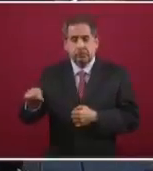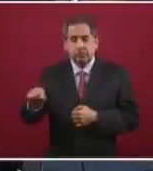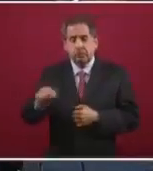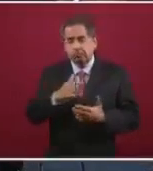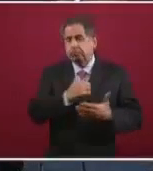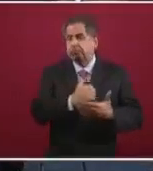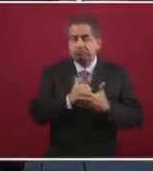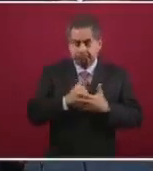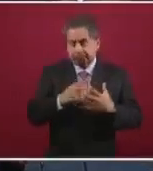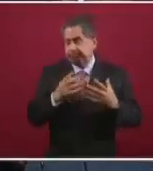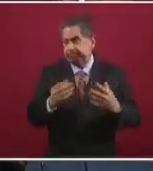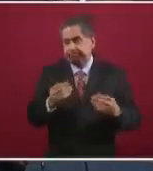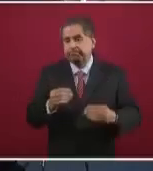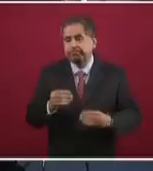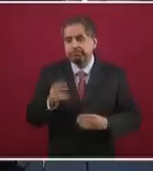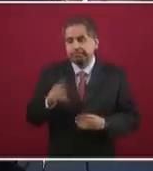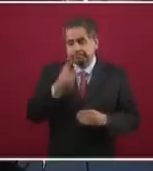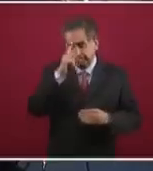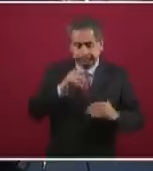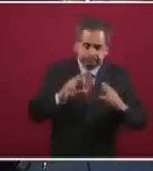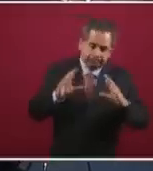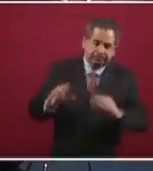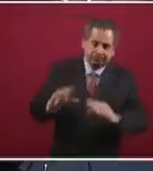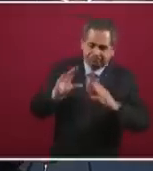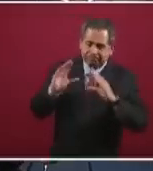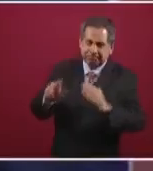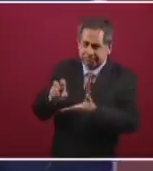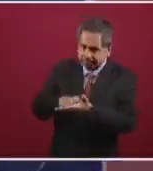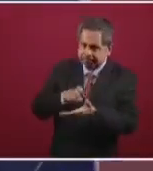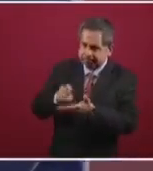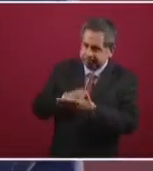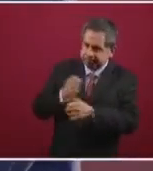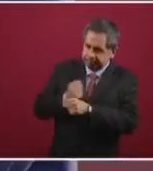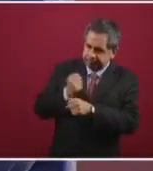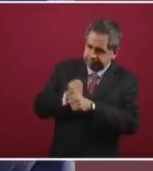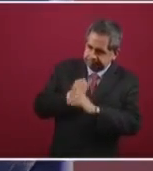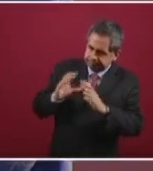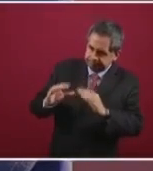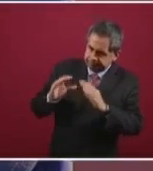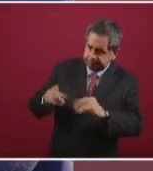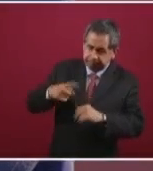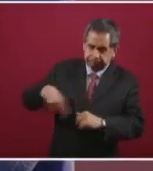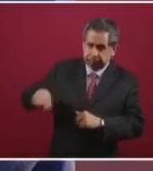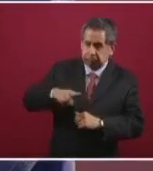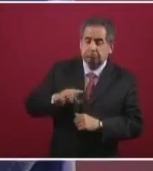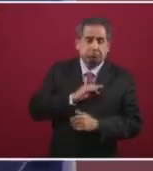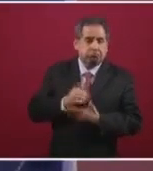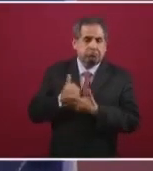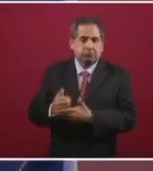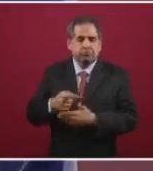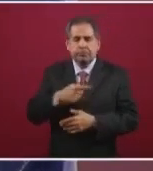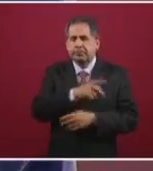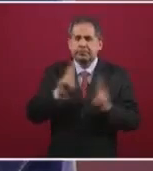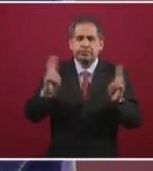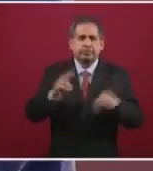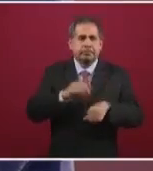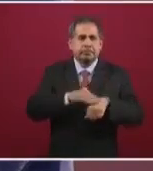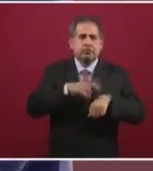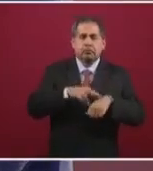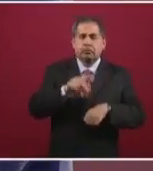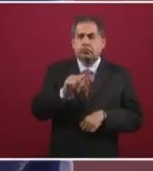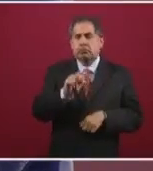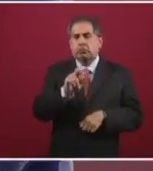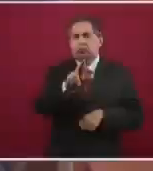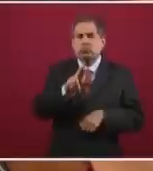nos están ayudando a formarlos, a capacitarlos. Son tutores,